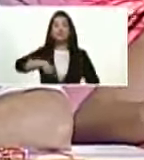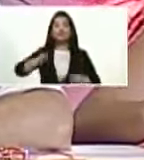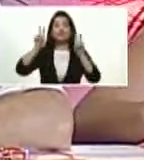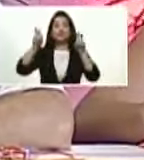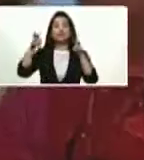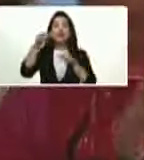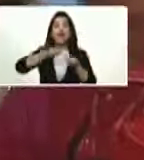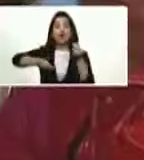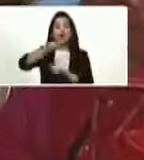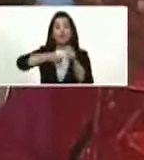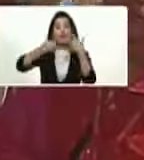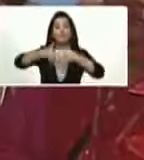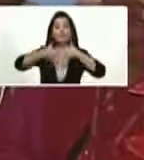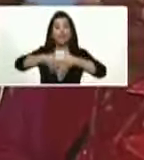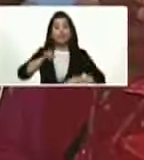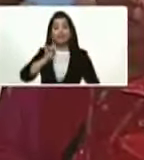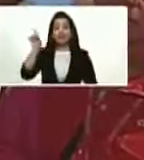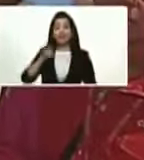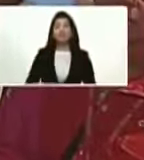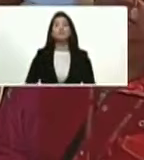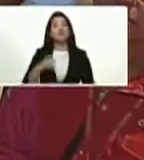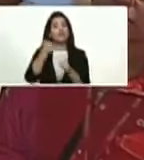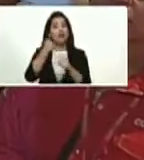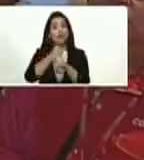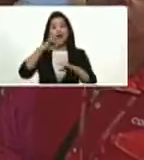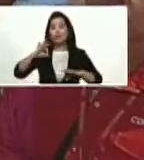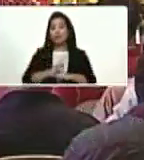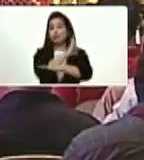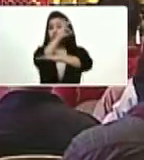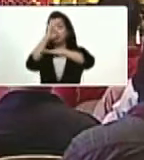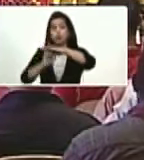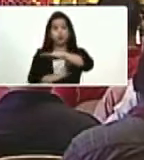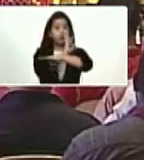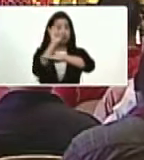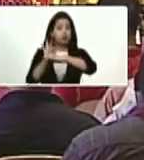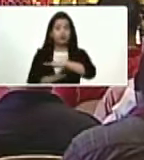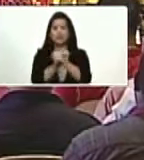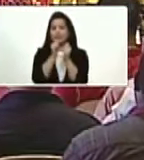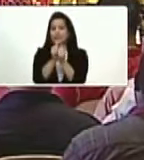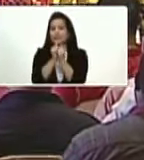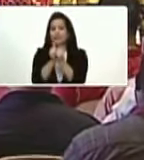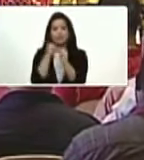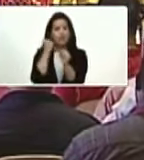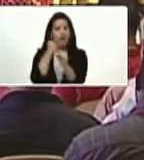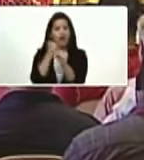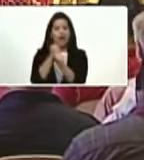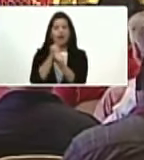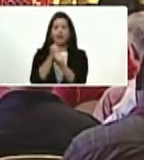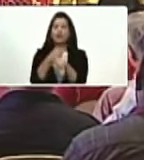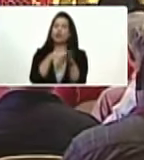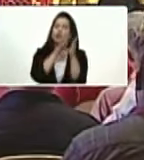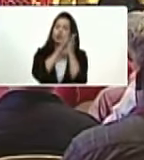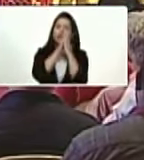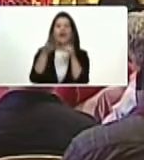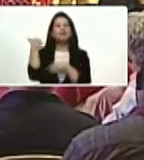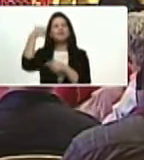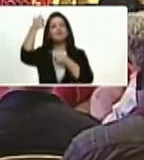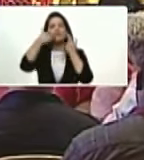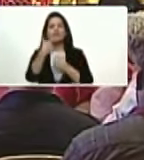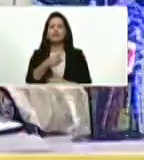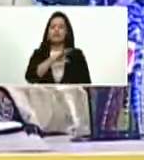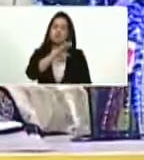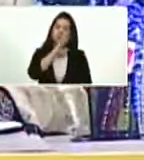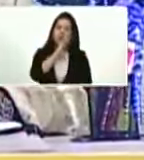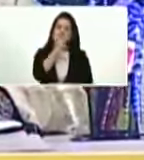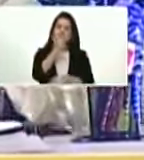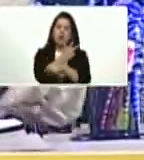A trabajar 24 horas unidos, pegaditos, ¿ves? Se duerme, como decía el comandante Chávez, 3-5 horas y va